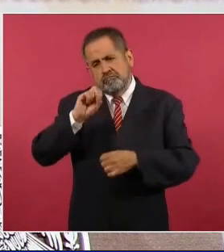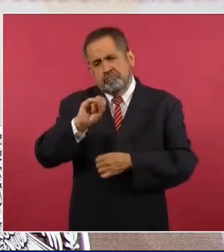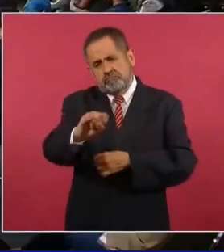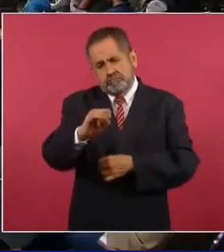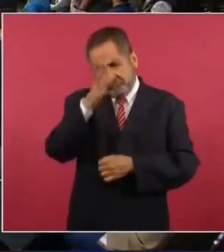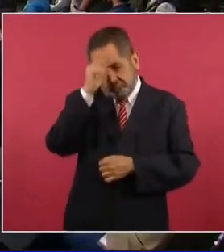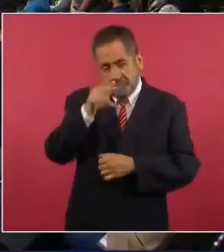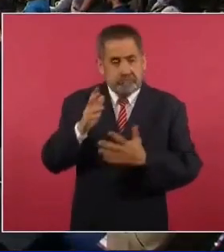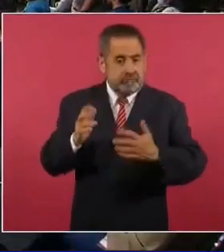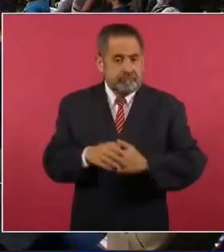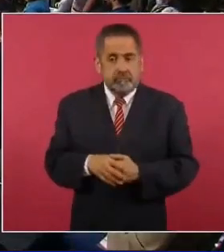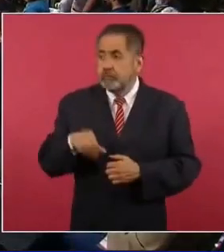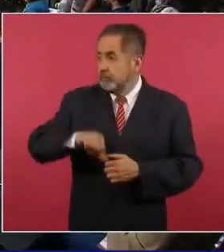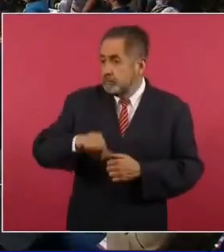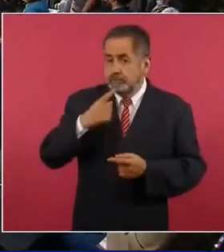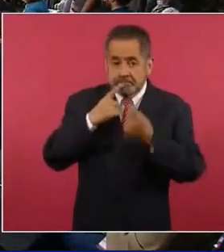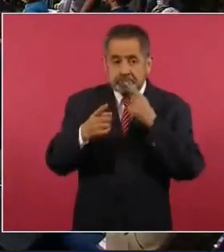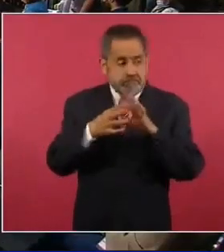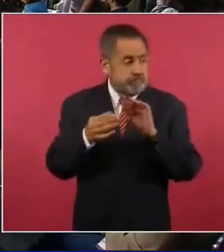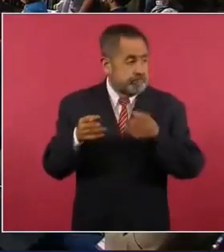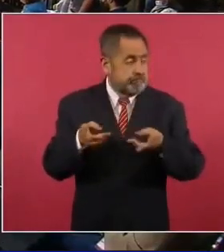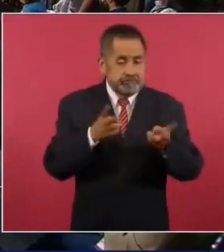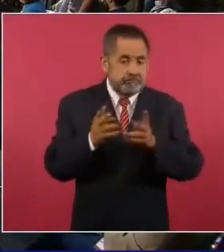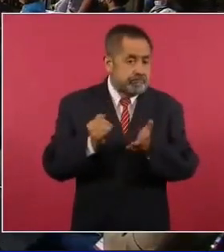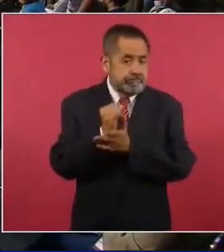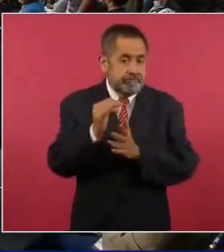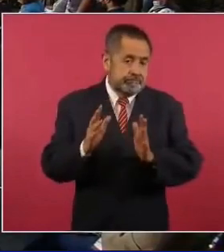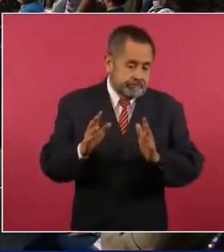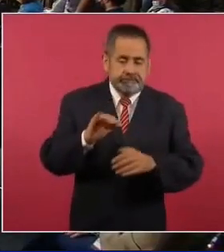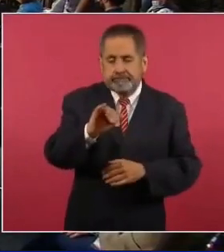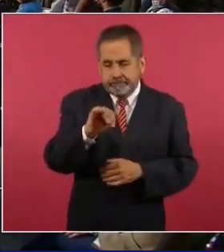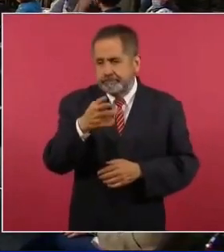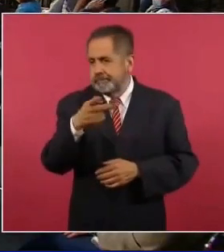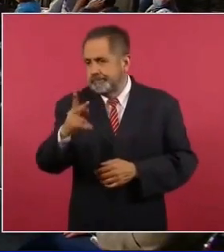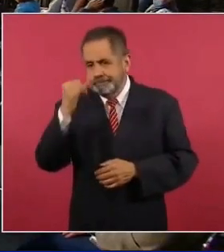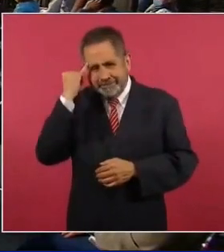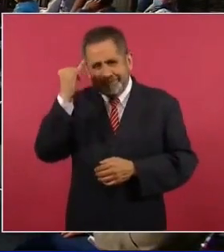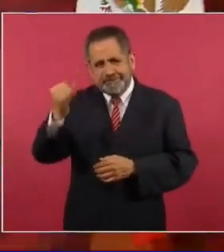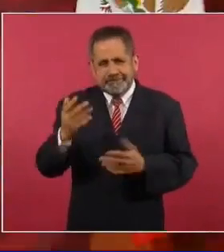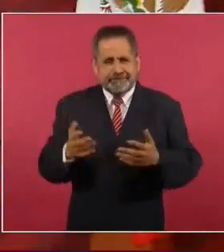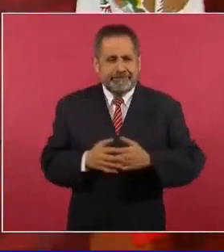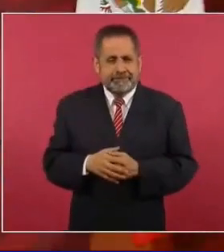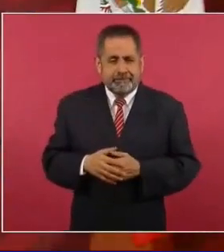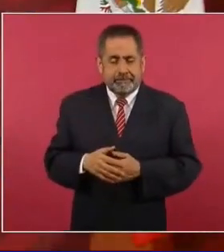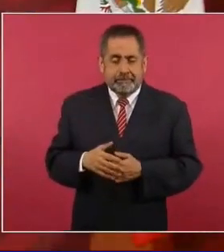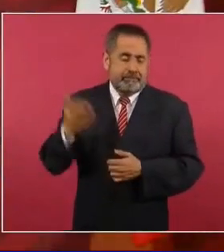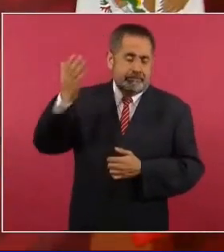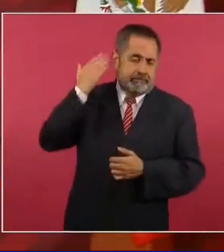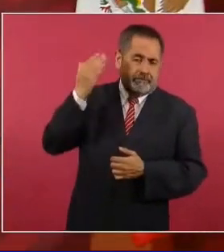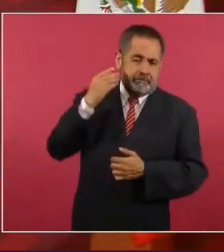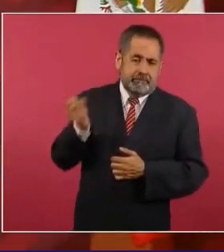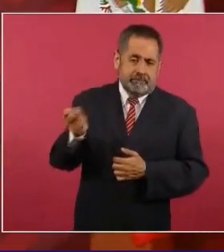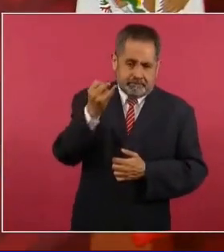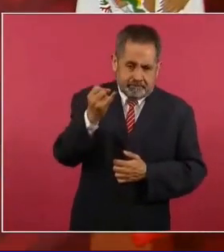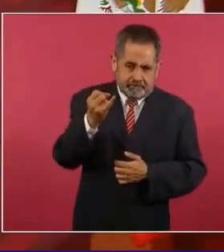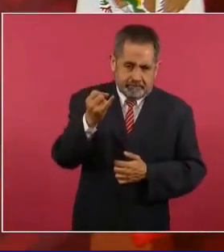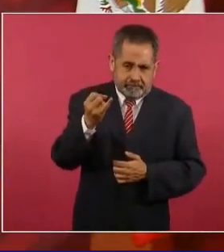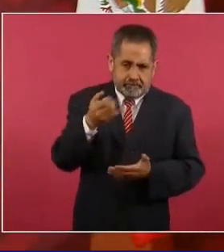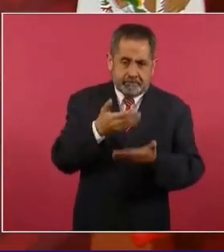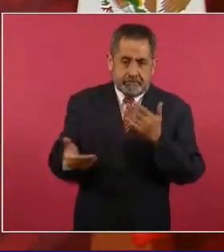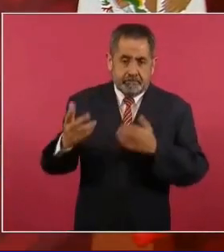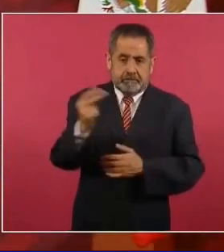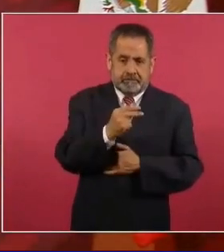Sí, hoy se va a discutir, pero imagínese ahora en contra. ¿No